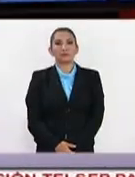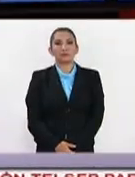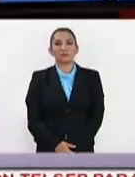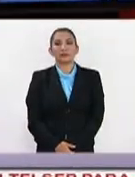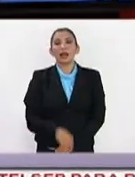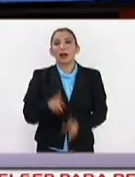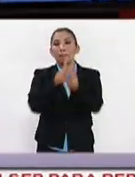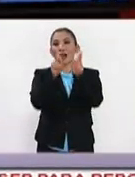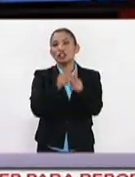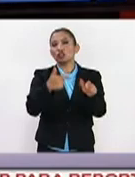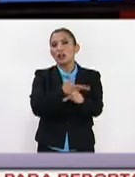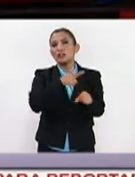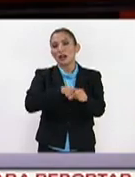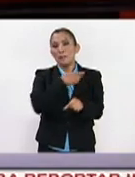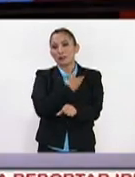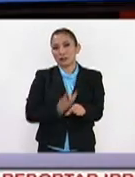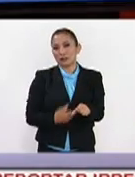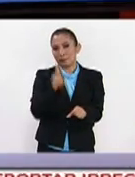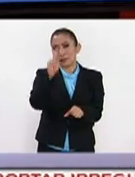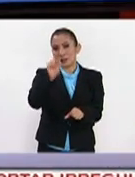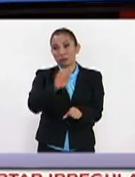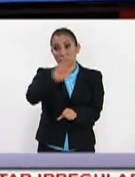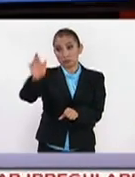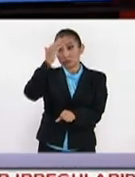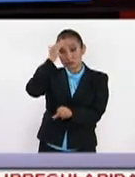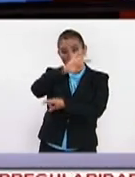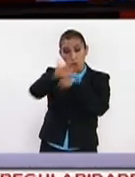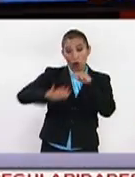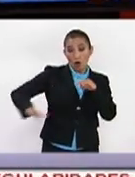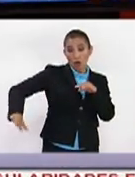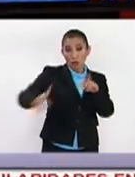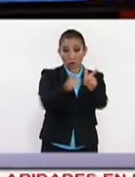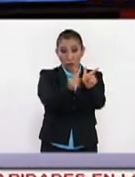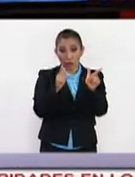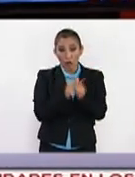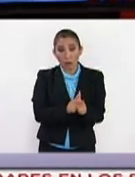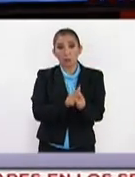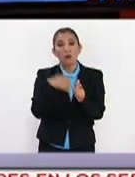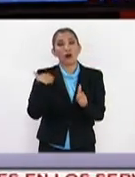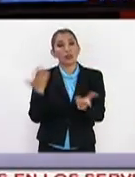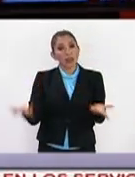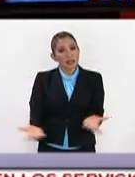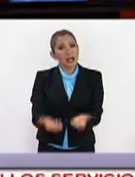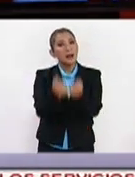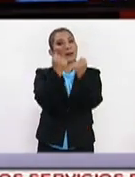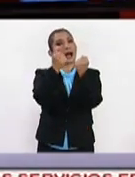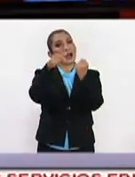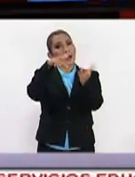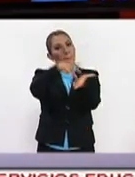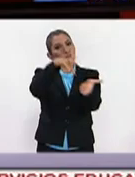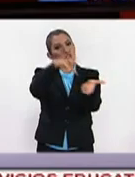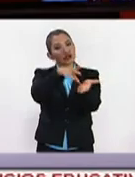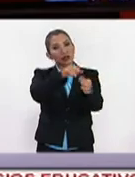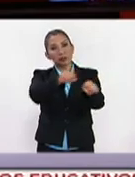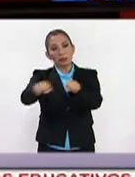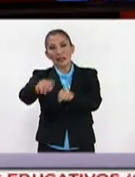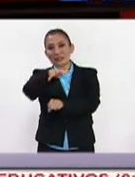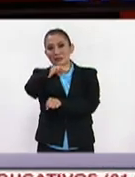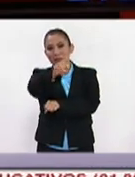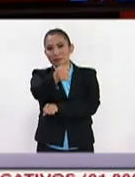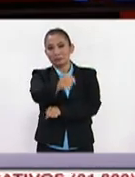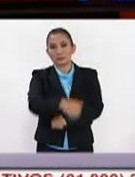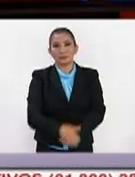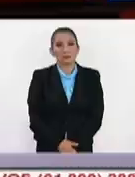En Palacio Nacional, el presidente Peña Nieto reconoció a todos los cuerpos de búsqueda y rescate que apoyaron tras el sismo del 19 de